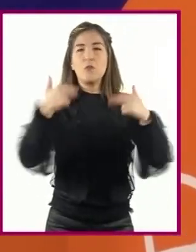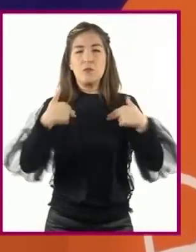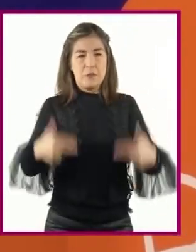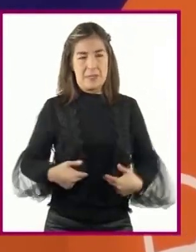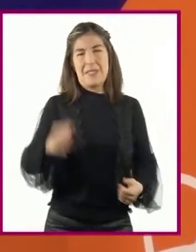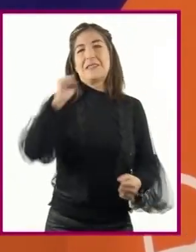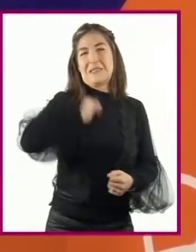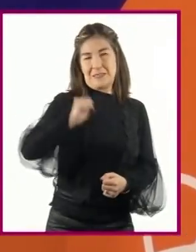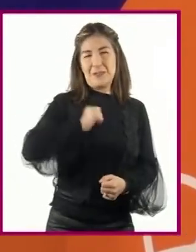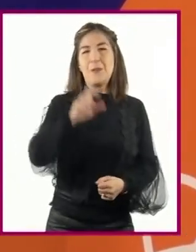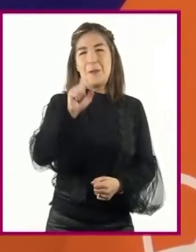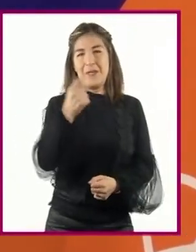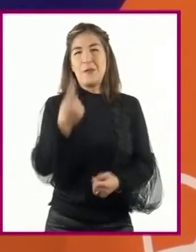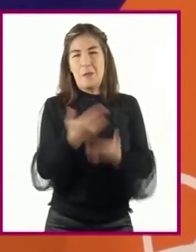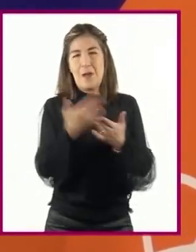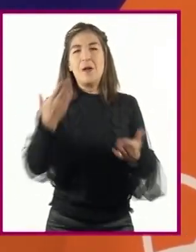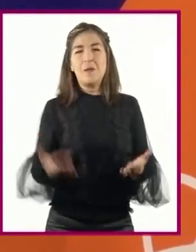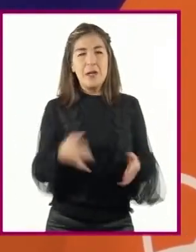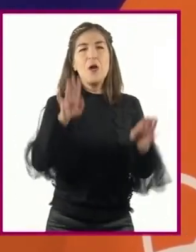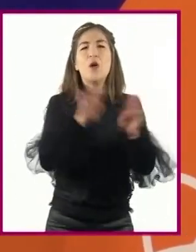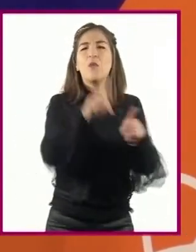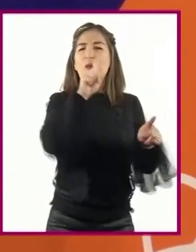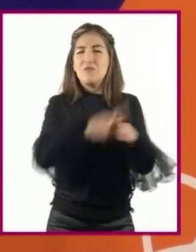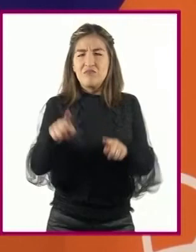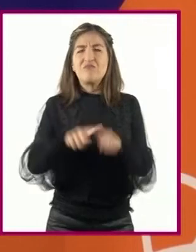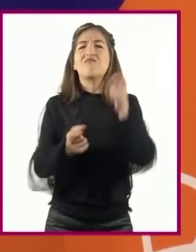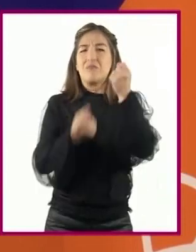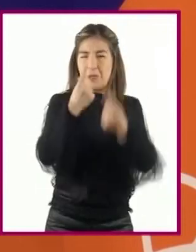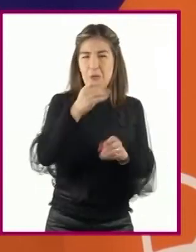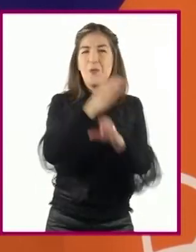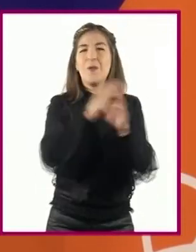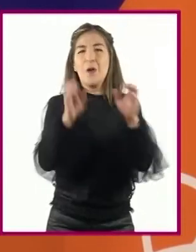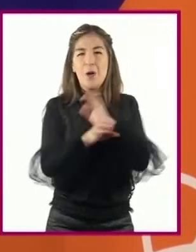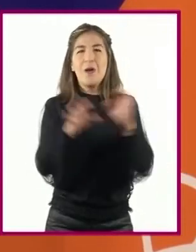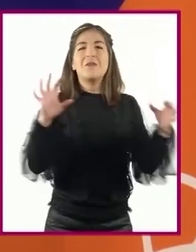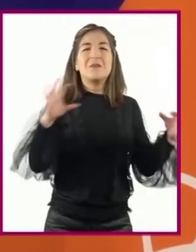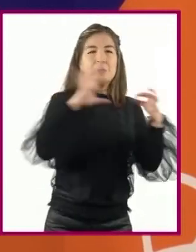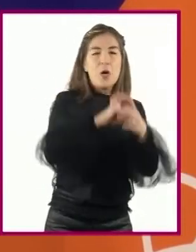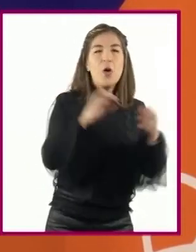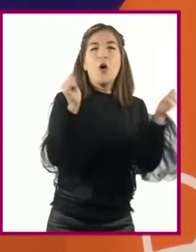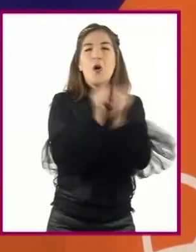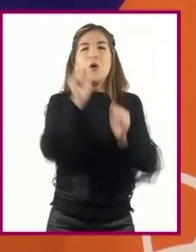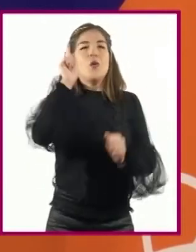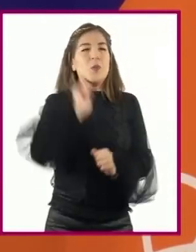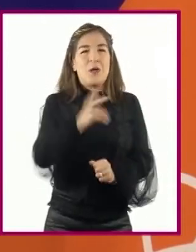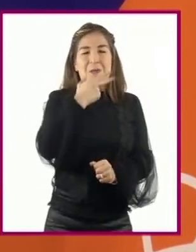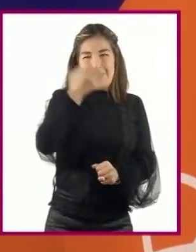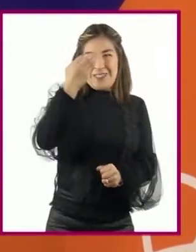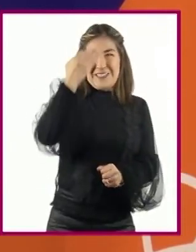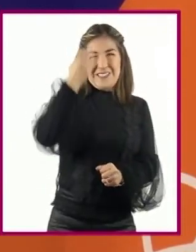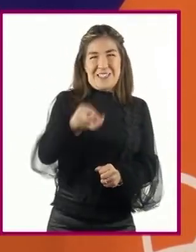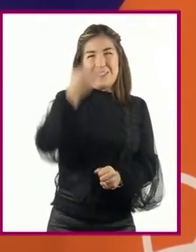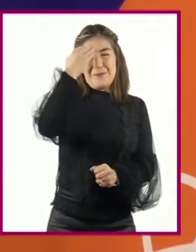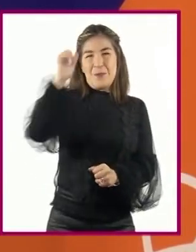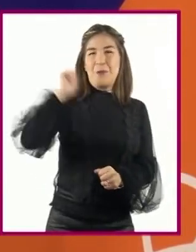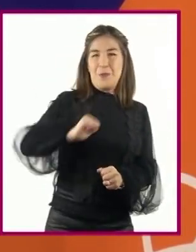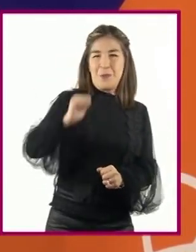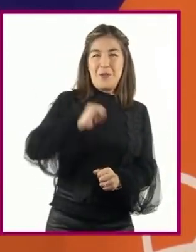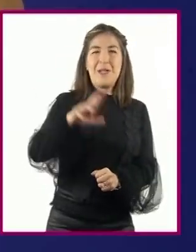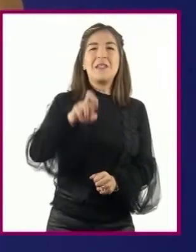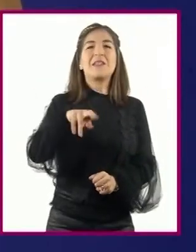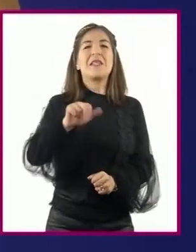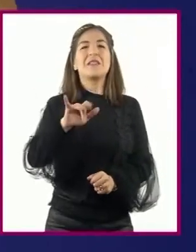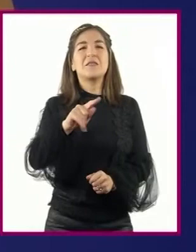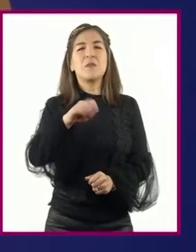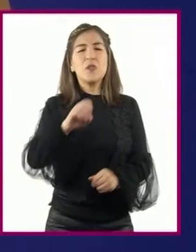XXI. Y a pesar de que tenemos algunas cosas en común con los hombres y mujeres del Renacimiento, vivimos en realidades muy